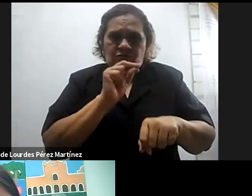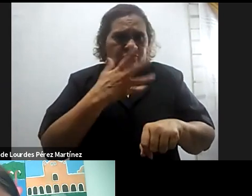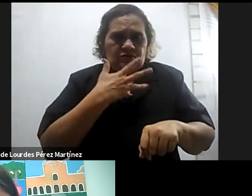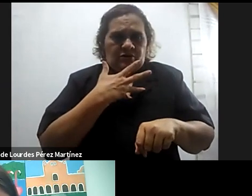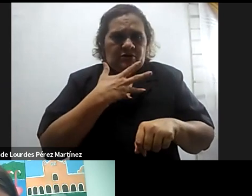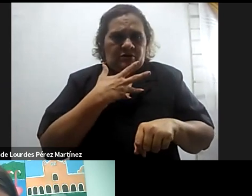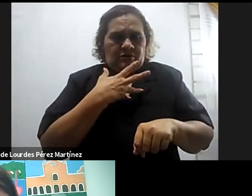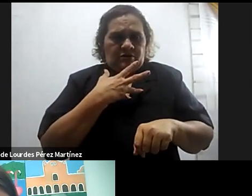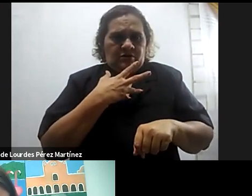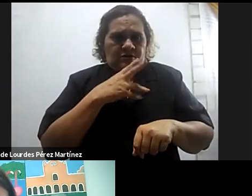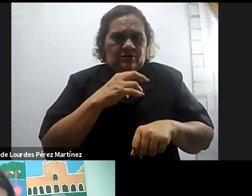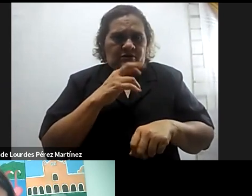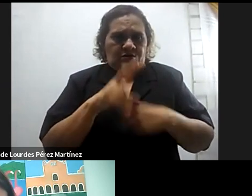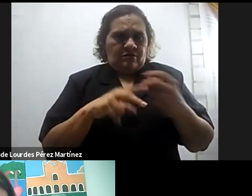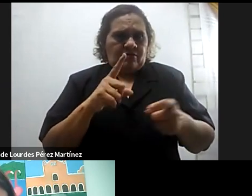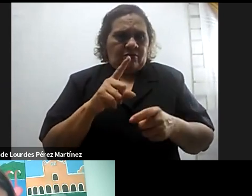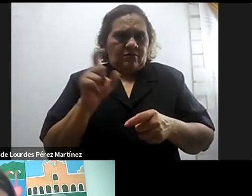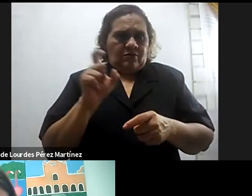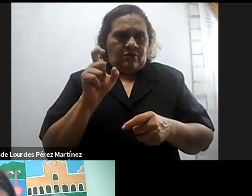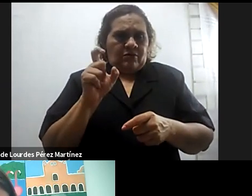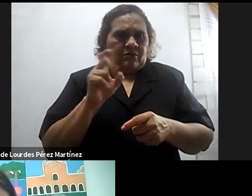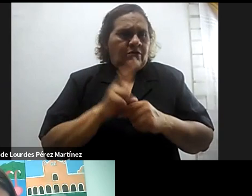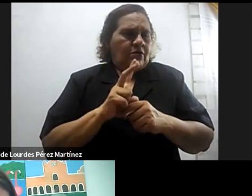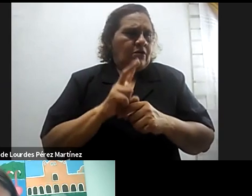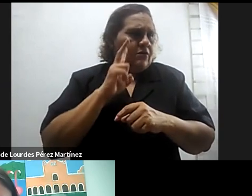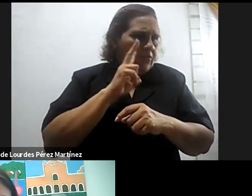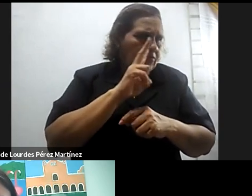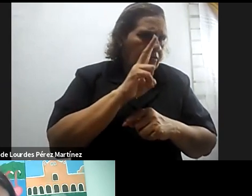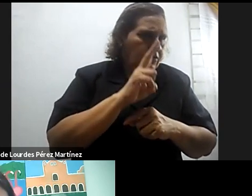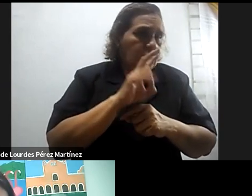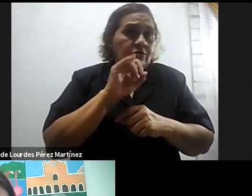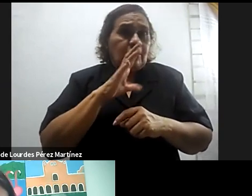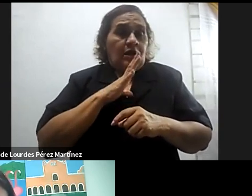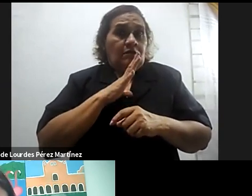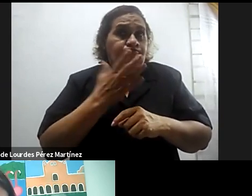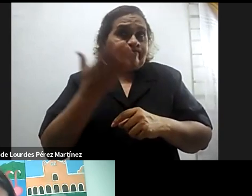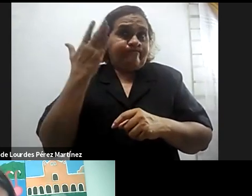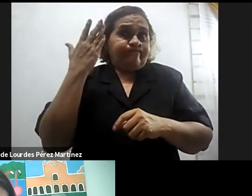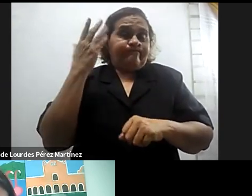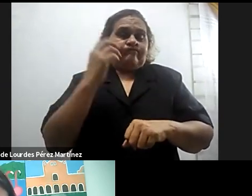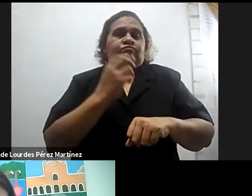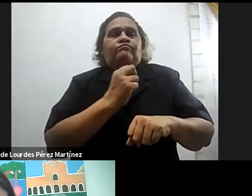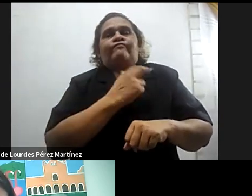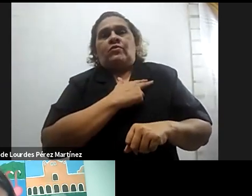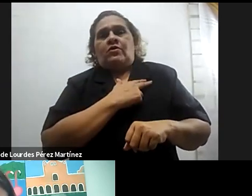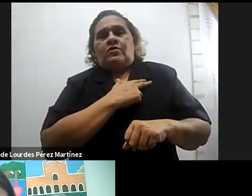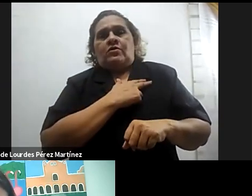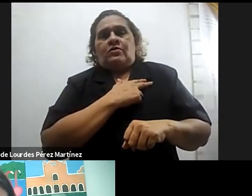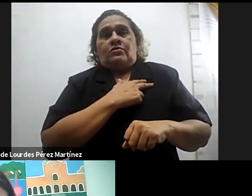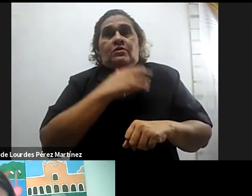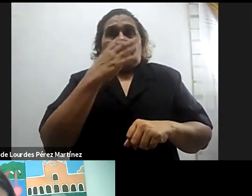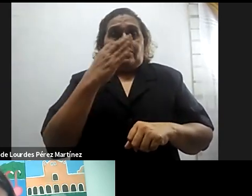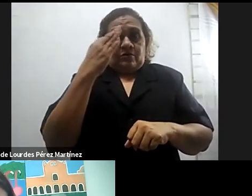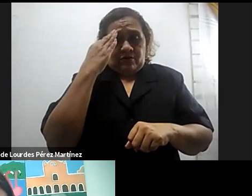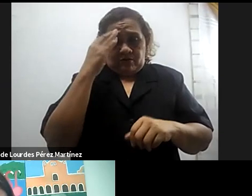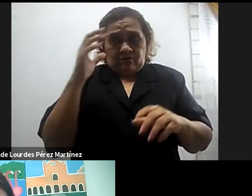cada vez que me ve, pero sí tiene que hacerlo cuando menos una vez al año. Y si ya hubo una lesión antes, entonces los tiempos se acortan, ¿no? A lo mejor